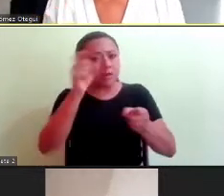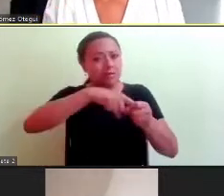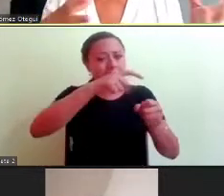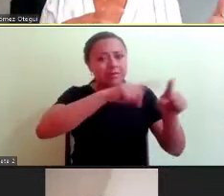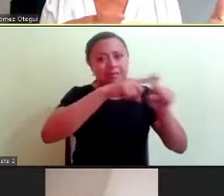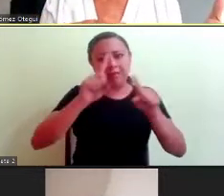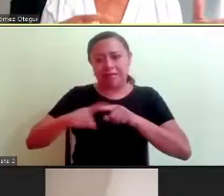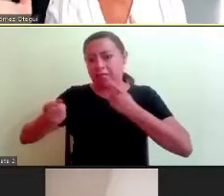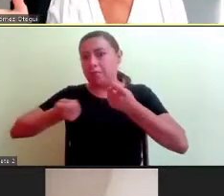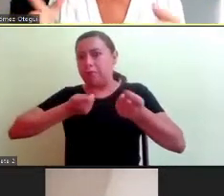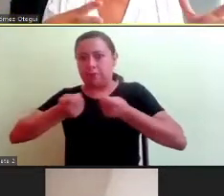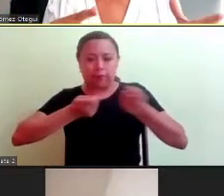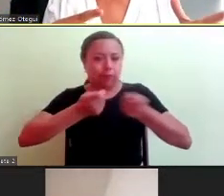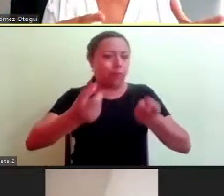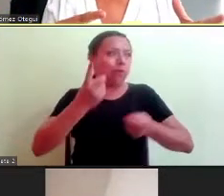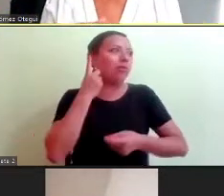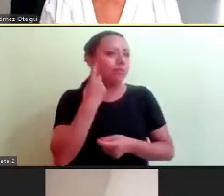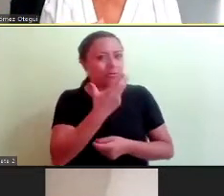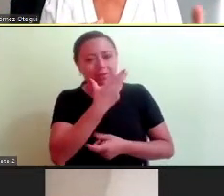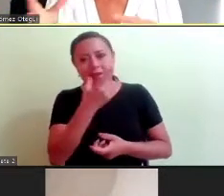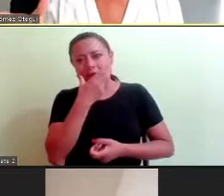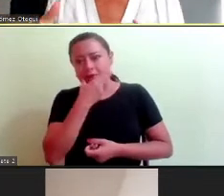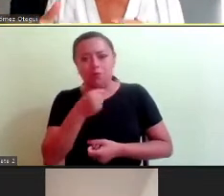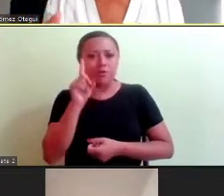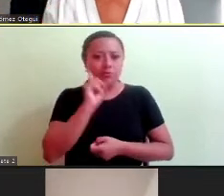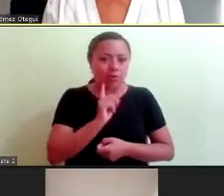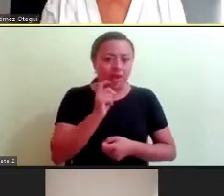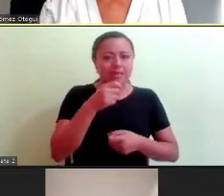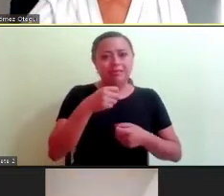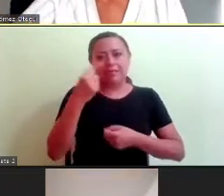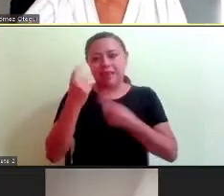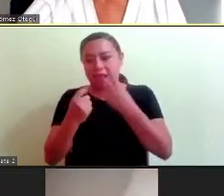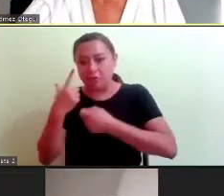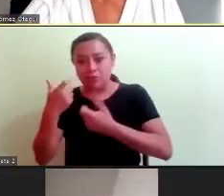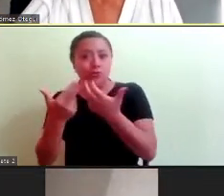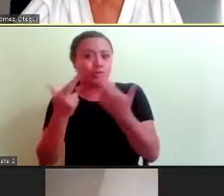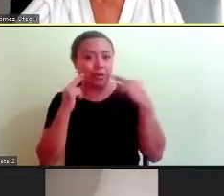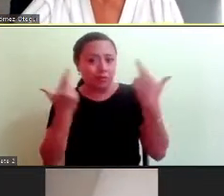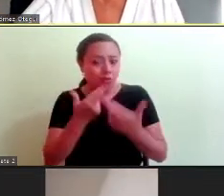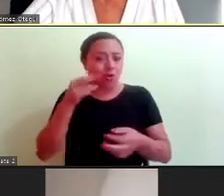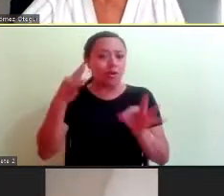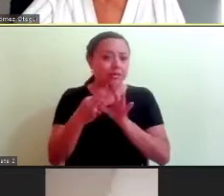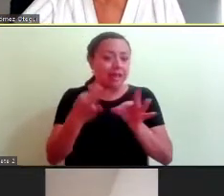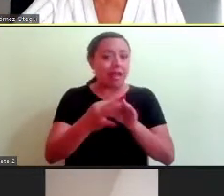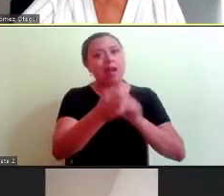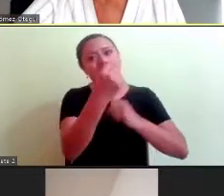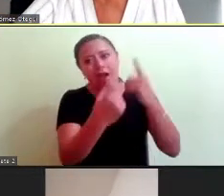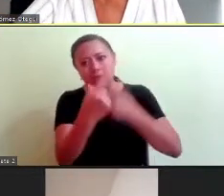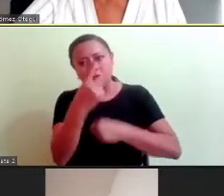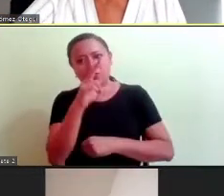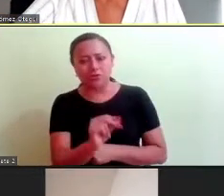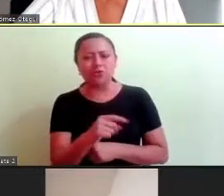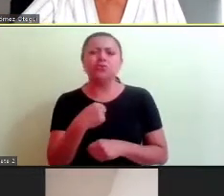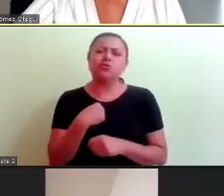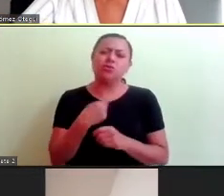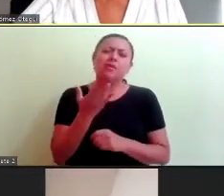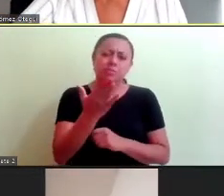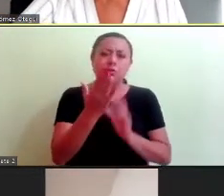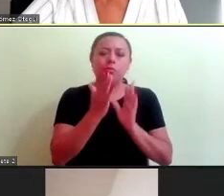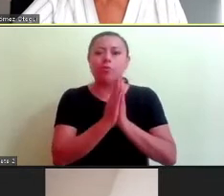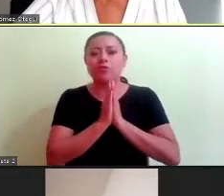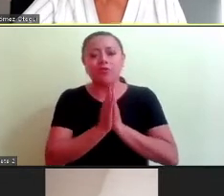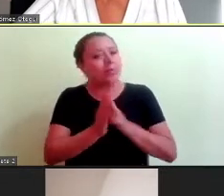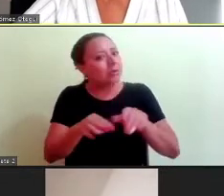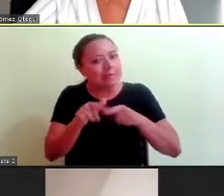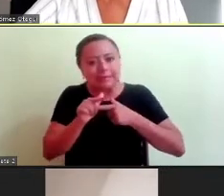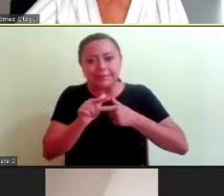descontrol de diputados que están sesionando y diputados que no. Entonces yo le pediría que sigamos con el trabajo de la comisión. Tenemos